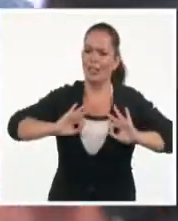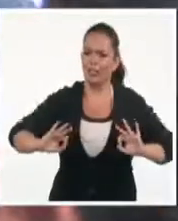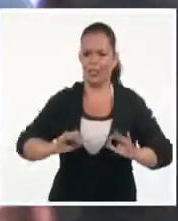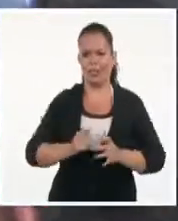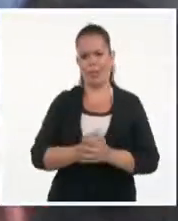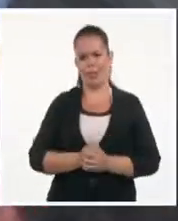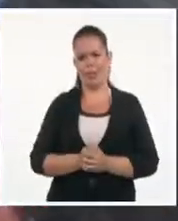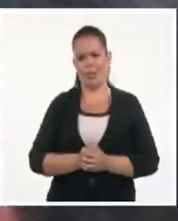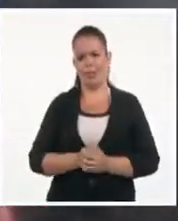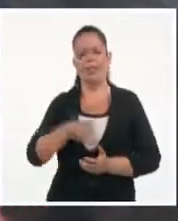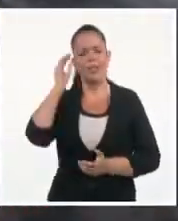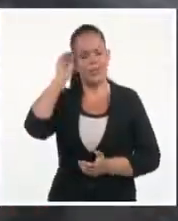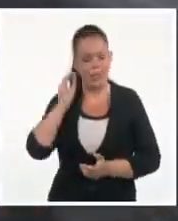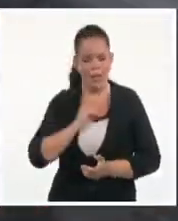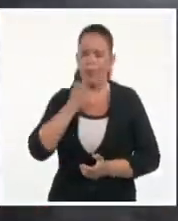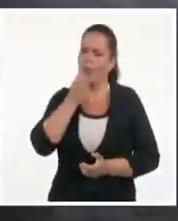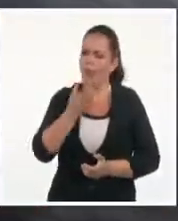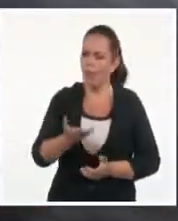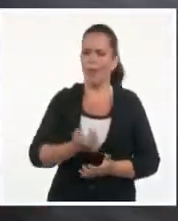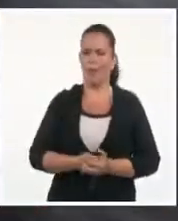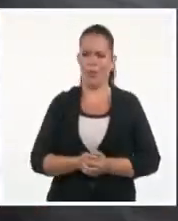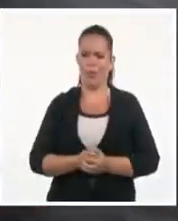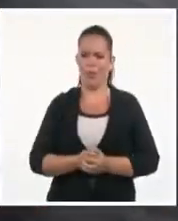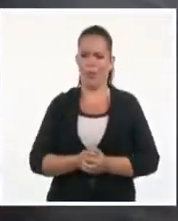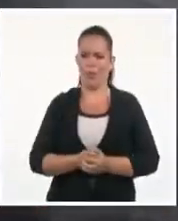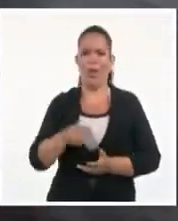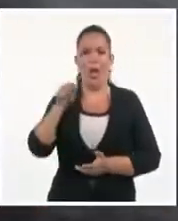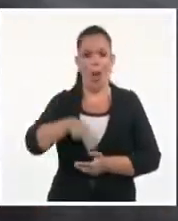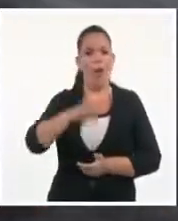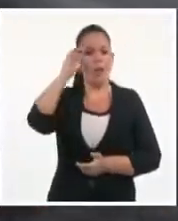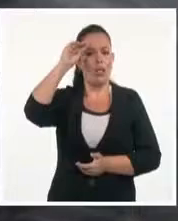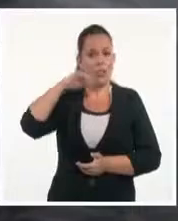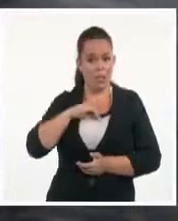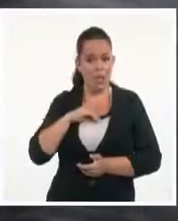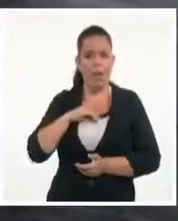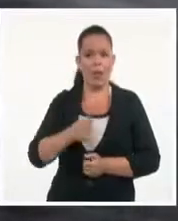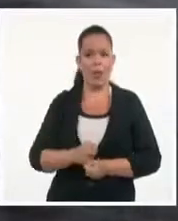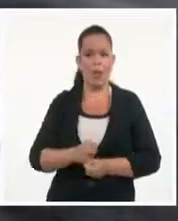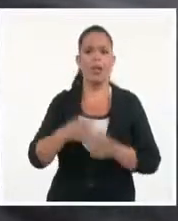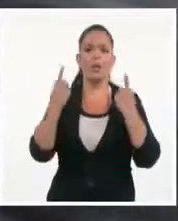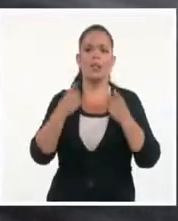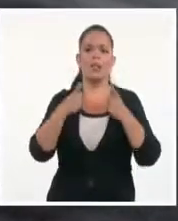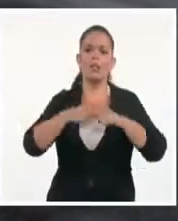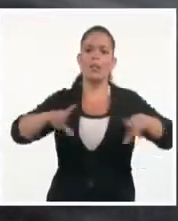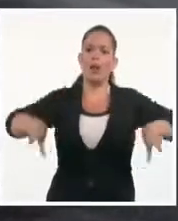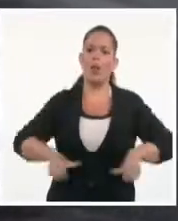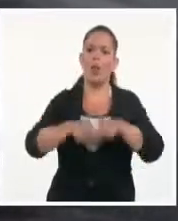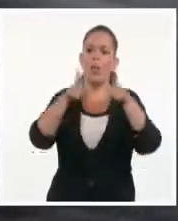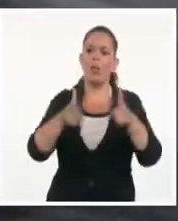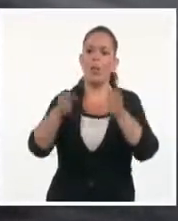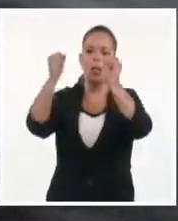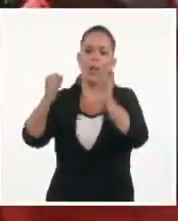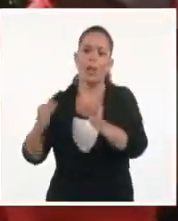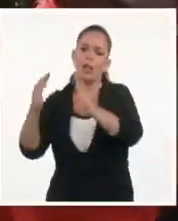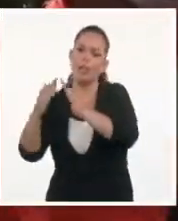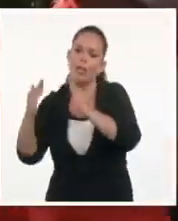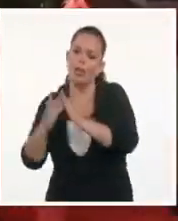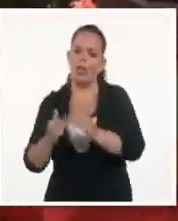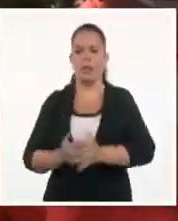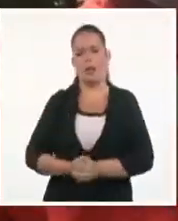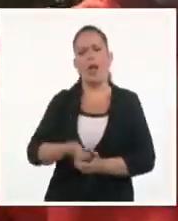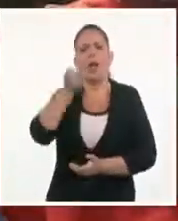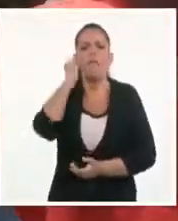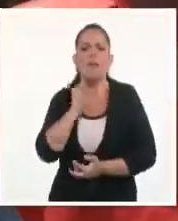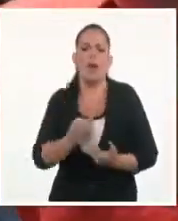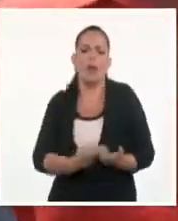este brote pandémico, tenemos que acudir más al ingreso domiciliario. El ingreso domiciliario pone más responsabilidad, porque ya no es solo la